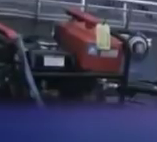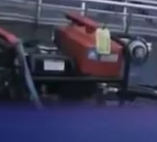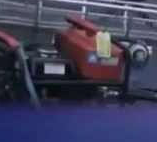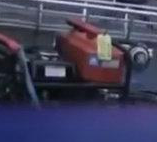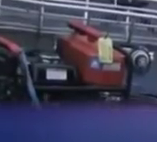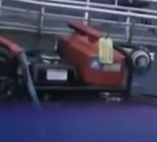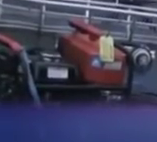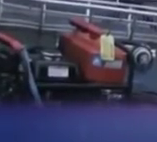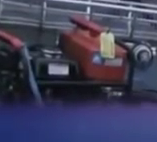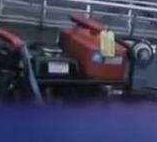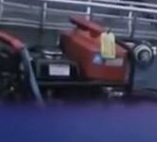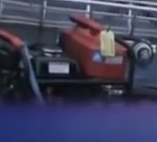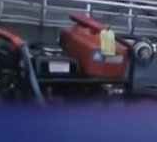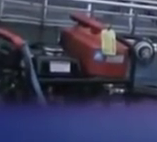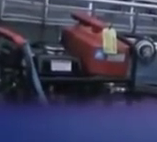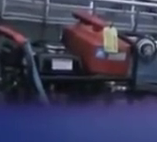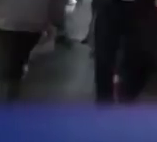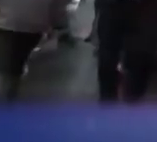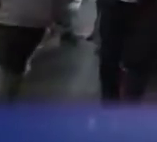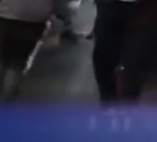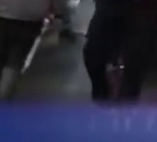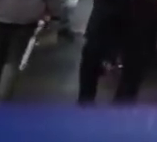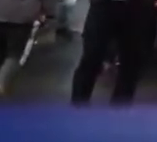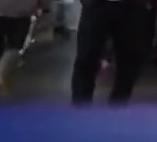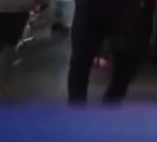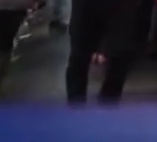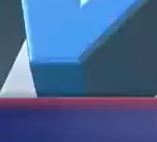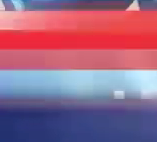a la Federación Deportiva de Pichincha.